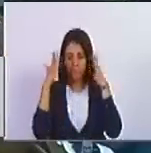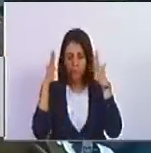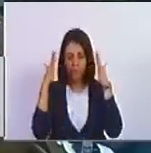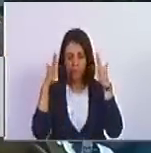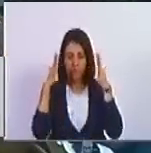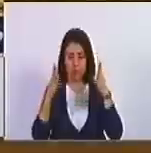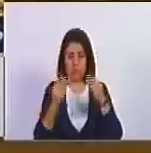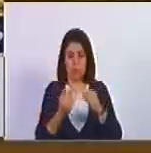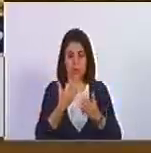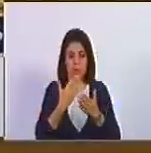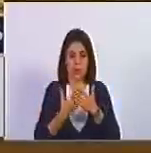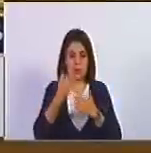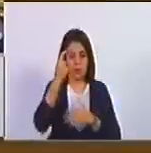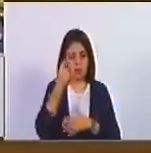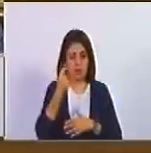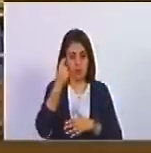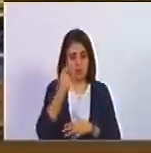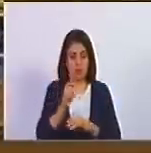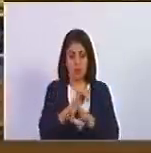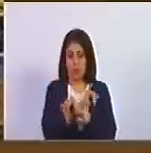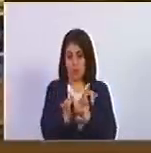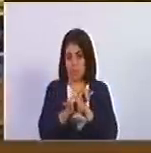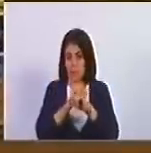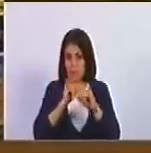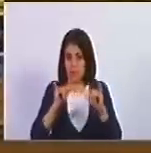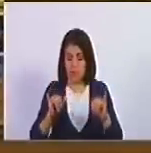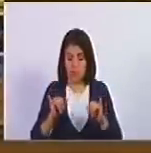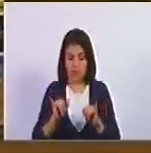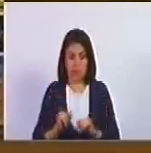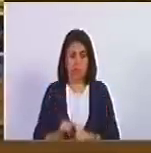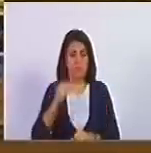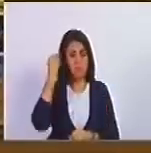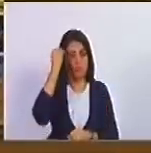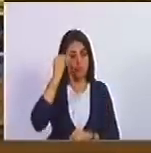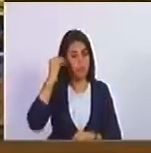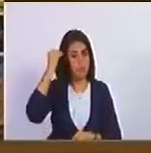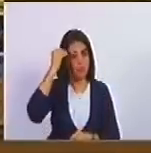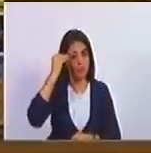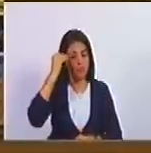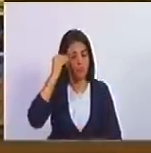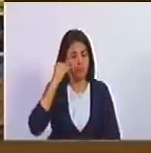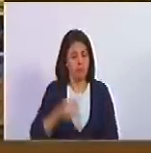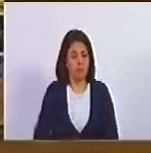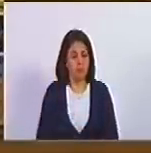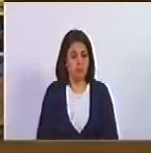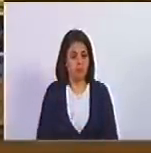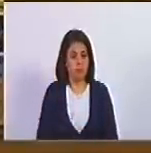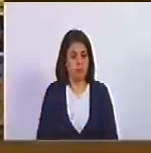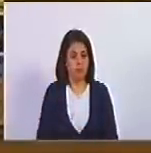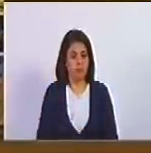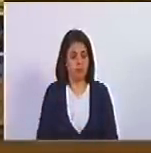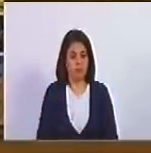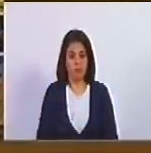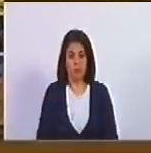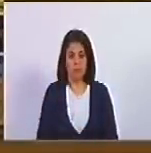Muchas gracias, diputado, por su consideración final. En consideración,